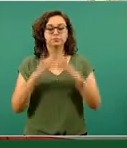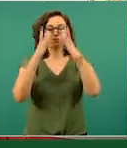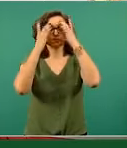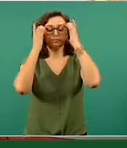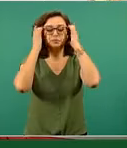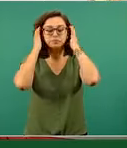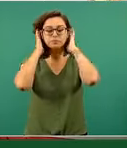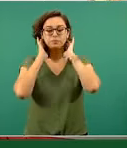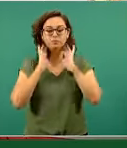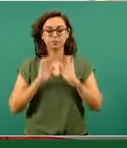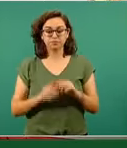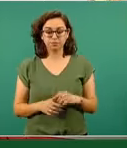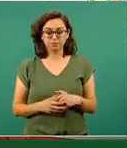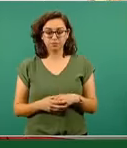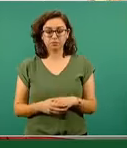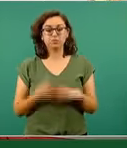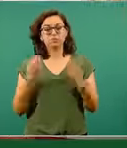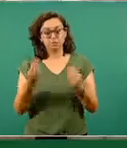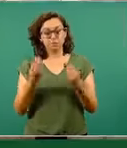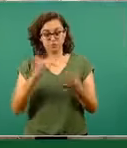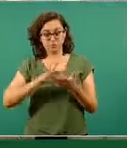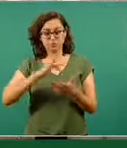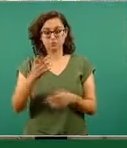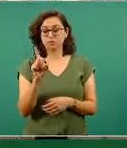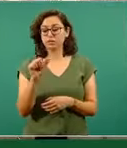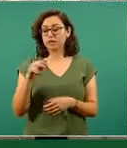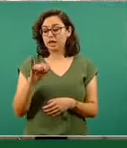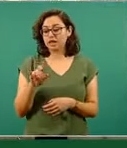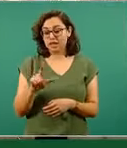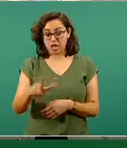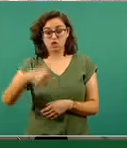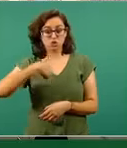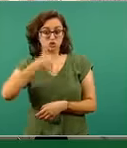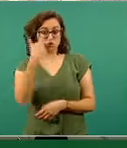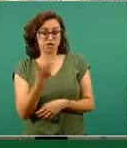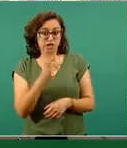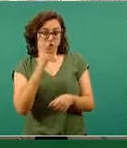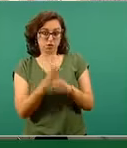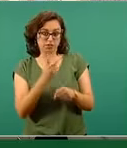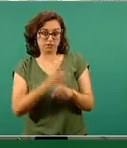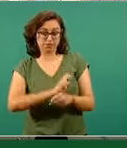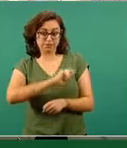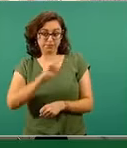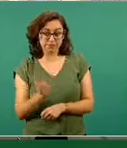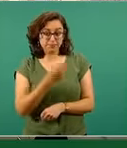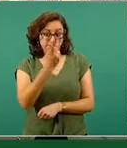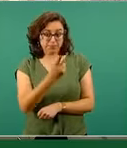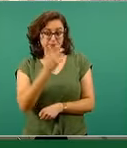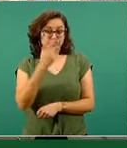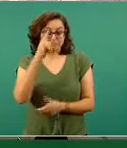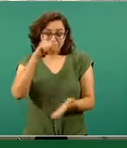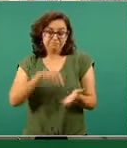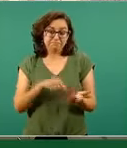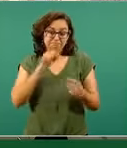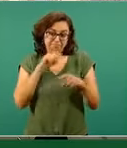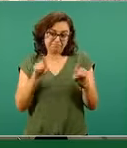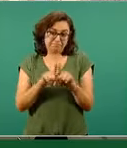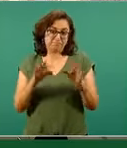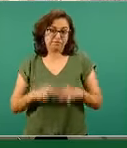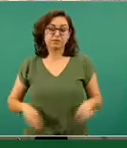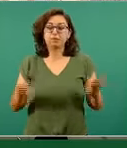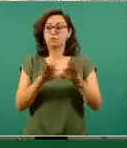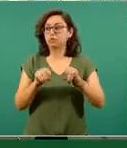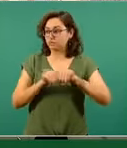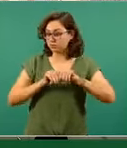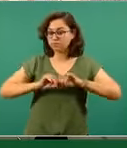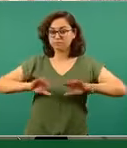Muchas gracias, Daniel. Yo te quiero formular otra pregunta que creo que también puede ser ilustrativa para que lo conozca